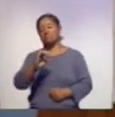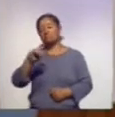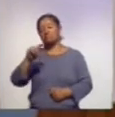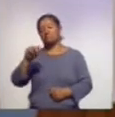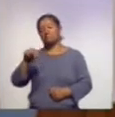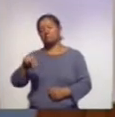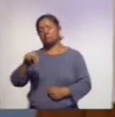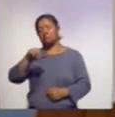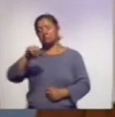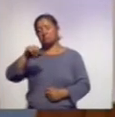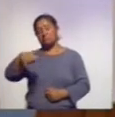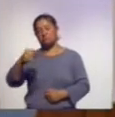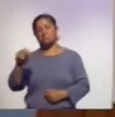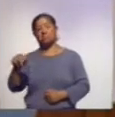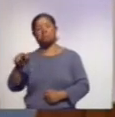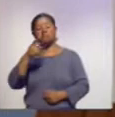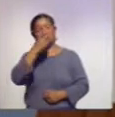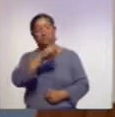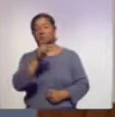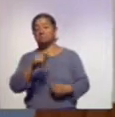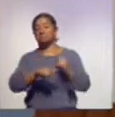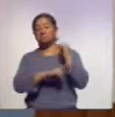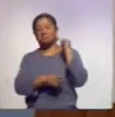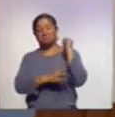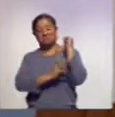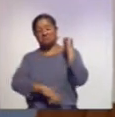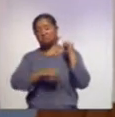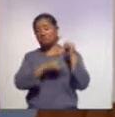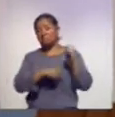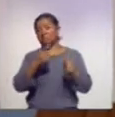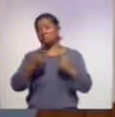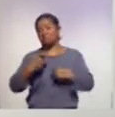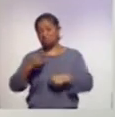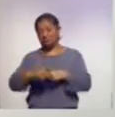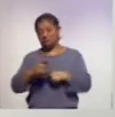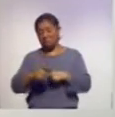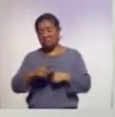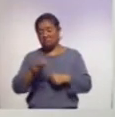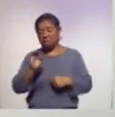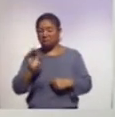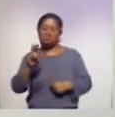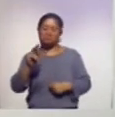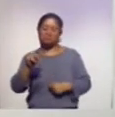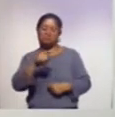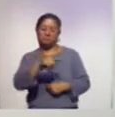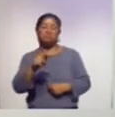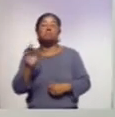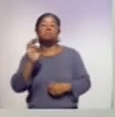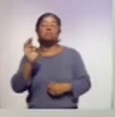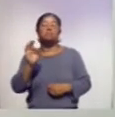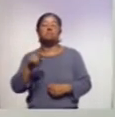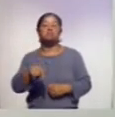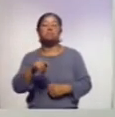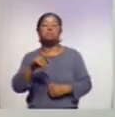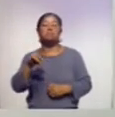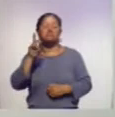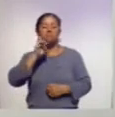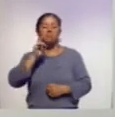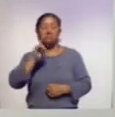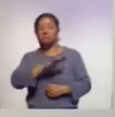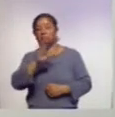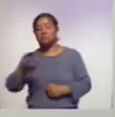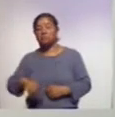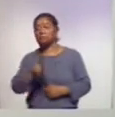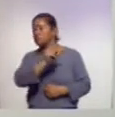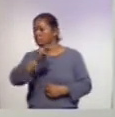Nación, que declaró violatorio impedir un aborto en situación de riesgo para la vida de la mujer. Sánchez Cordero argumentó que toda institución de salud está obligada a